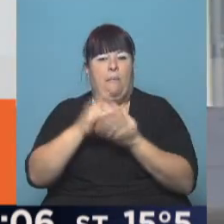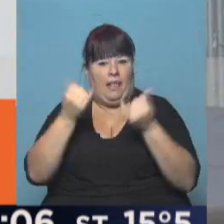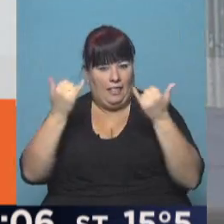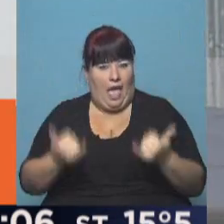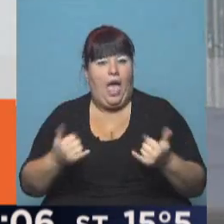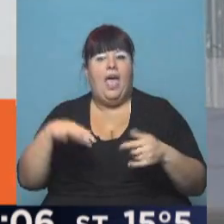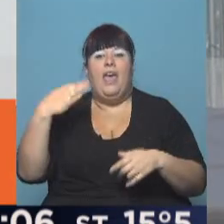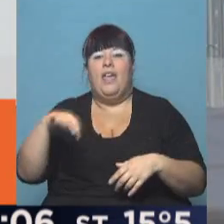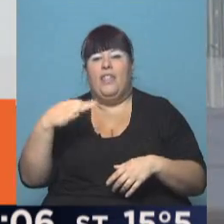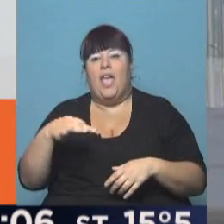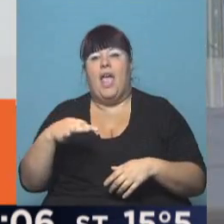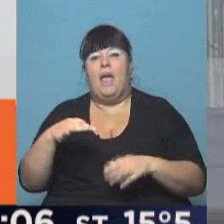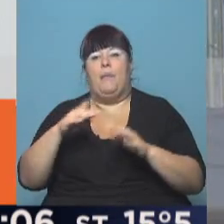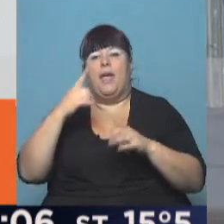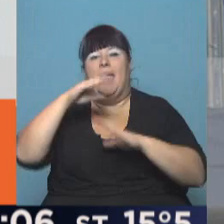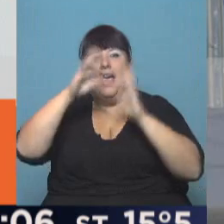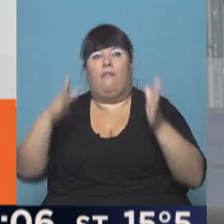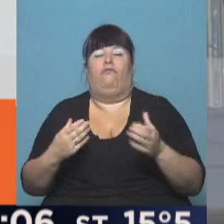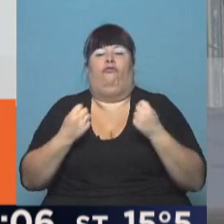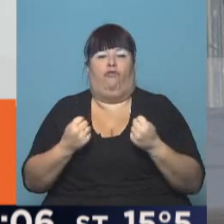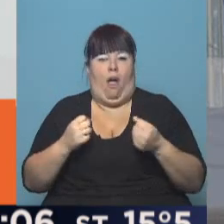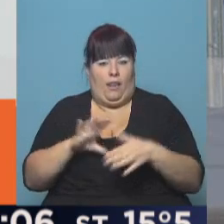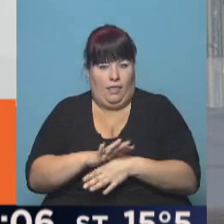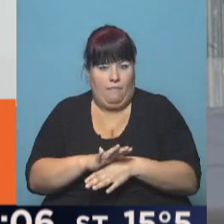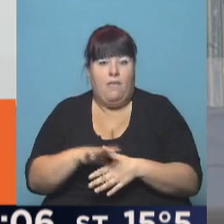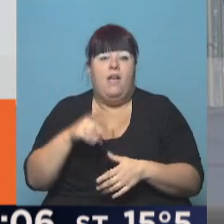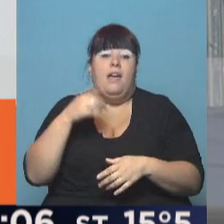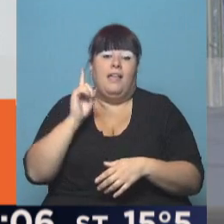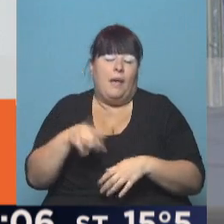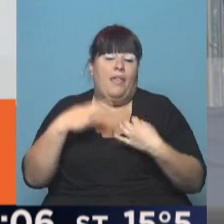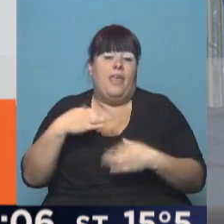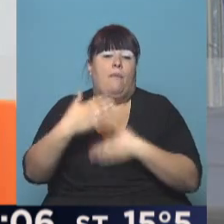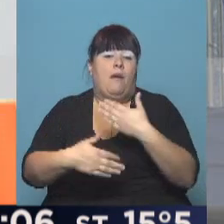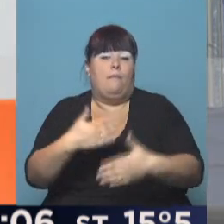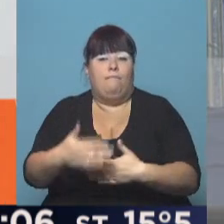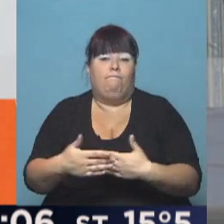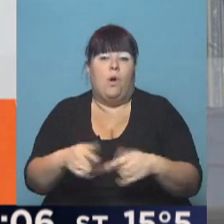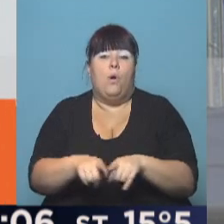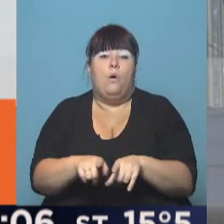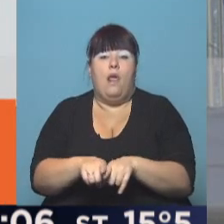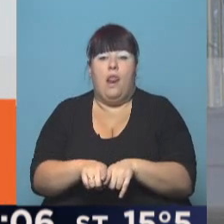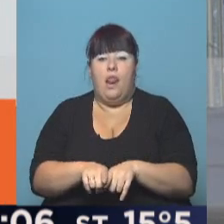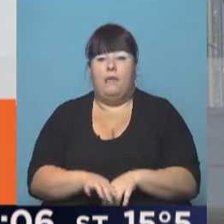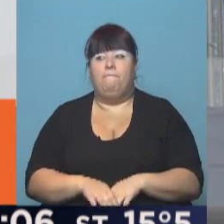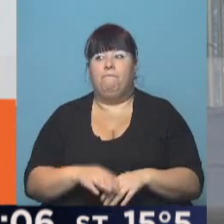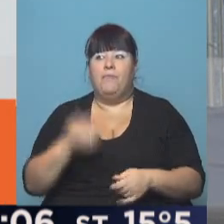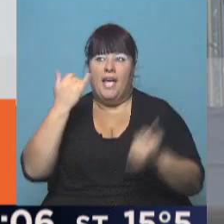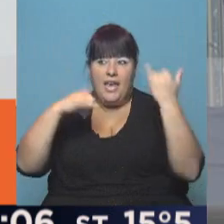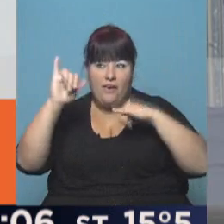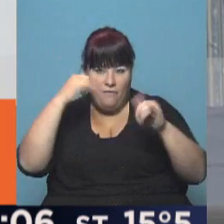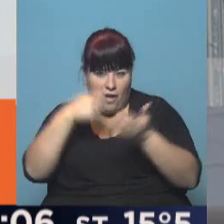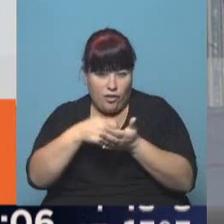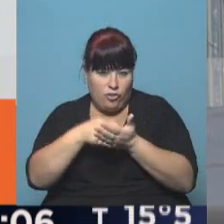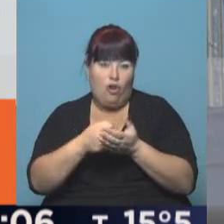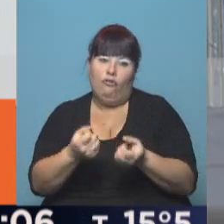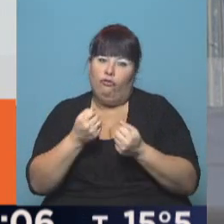que tener instituciones sólidas y tiene que encarar un proceso de inversión